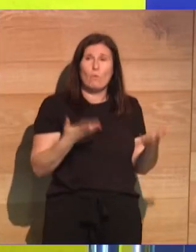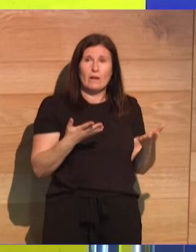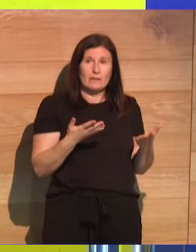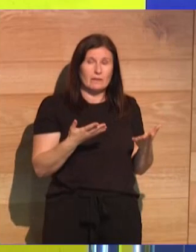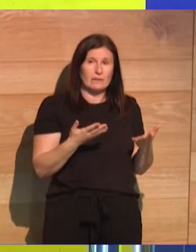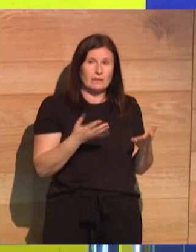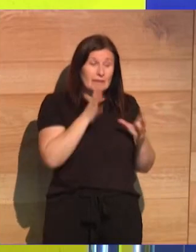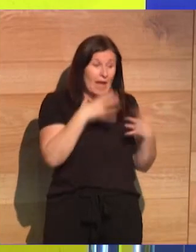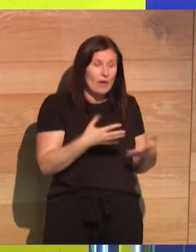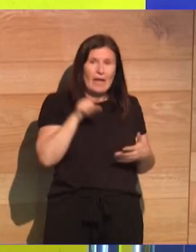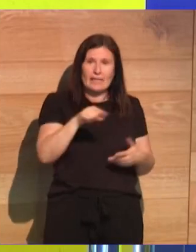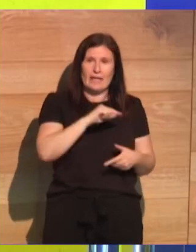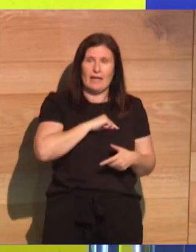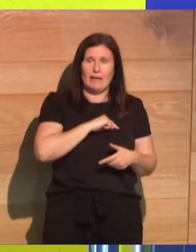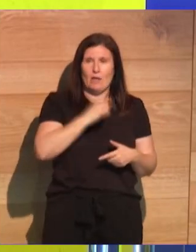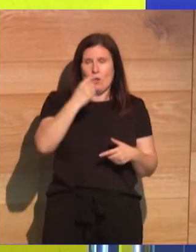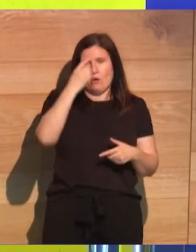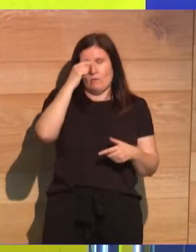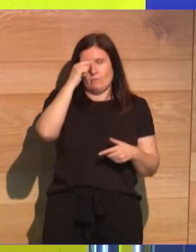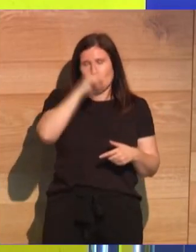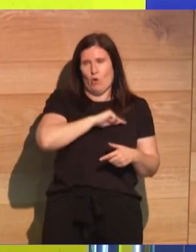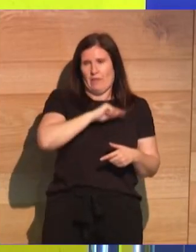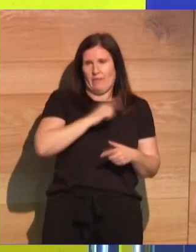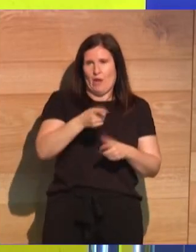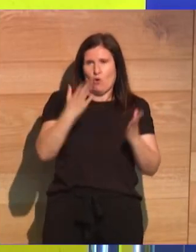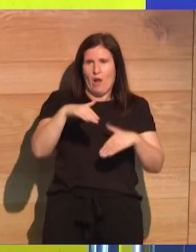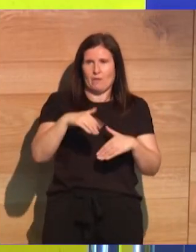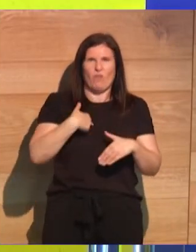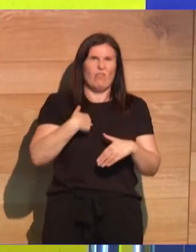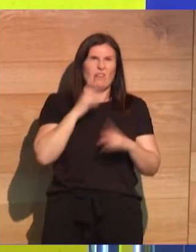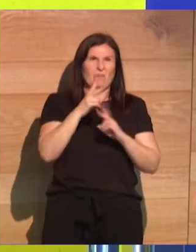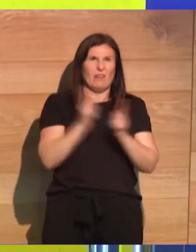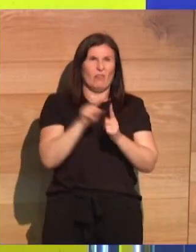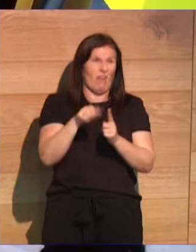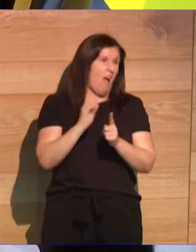Que no tiene conciencia. Podría haber empezado por aquí y haber sido más breve, ahora que me doy cuenta.